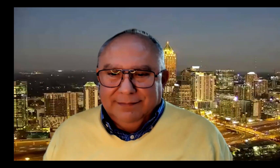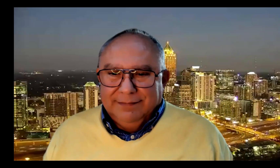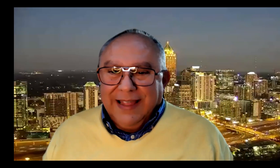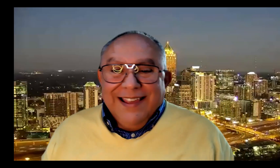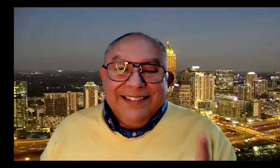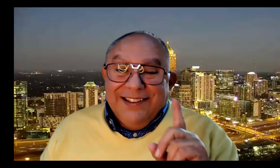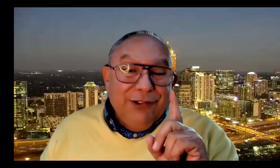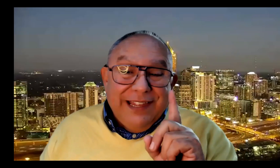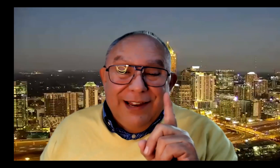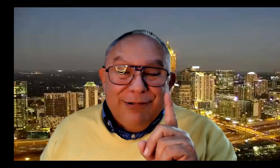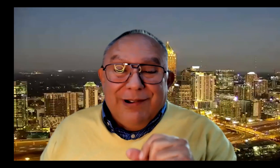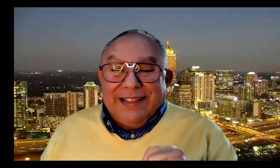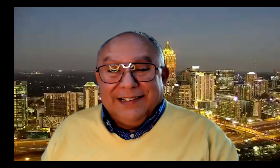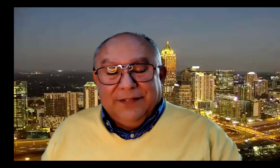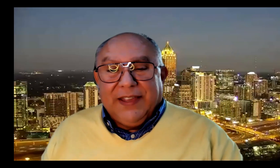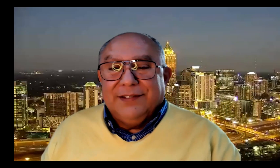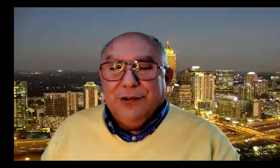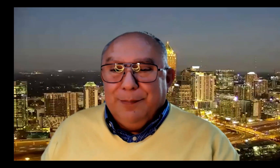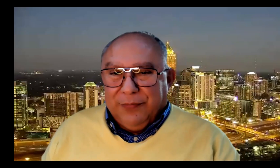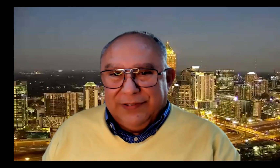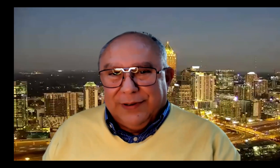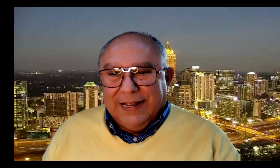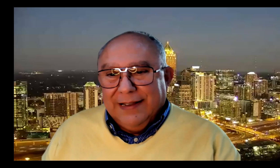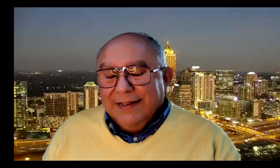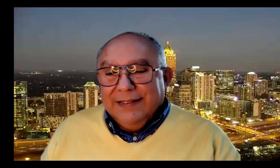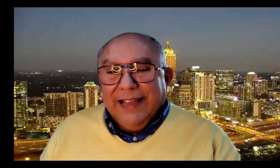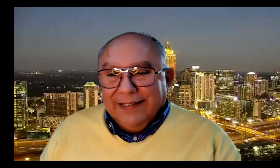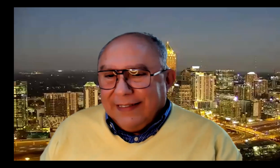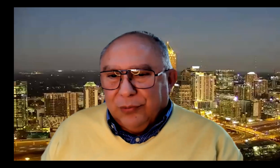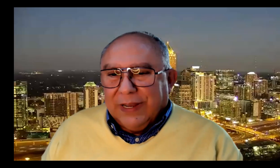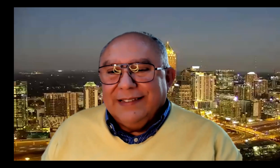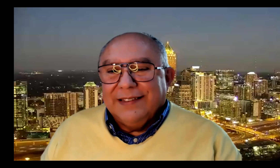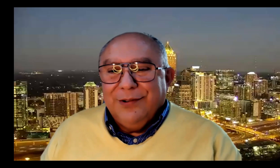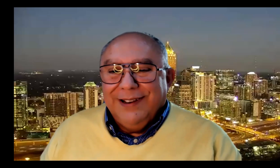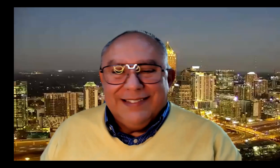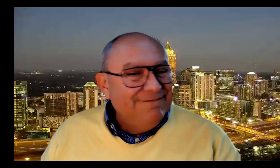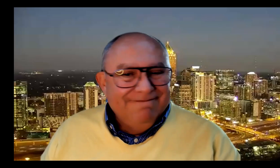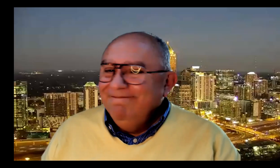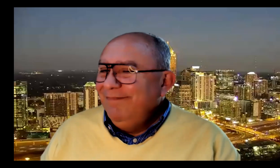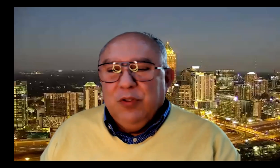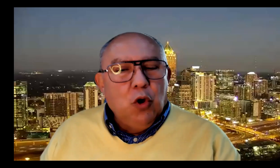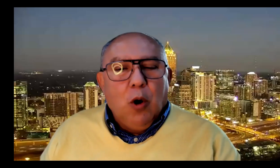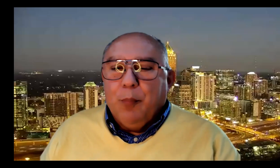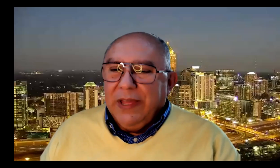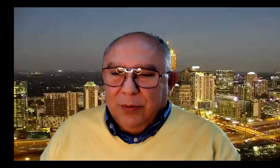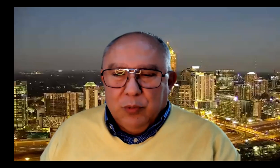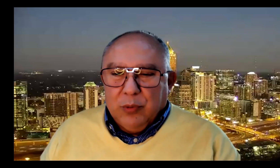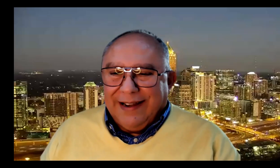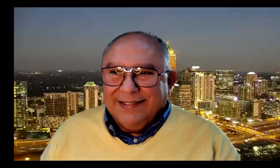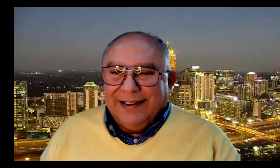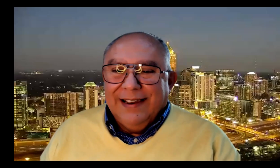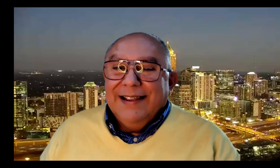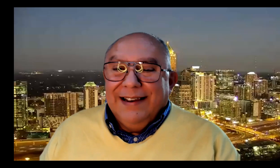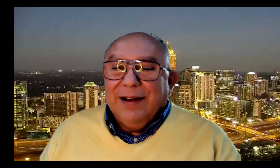profesional. Si no tiene uno la certificación profesional de estas organizaciones, no puede